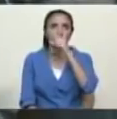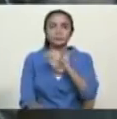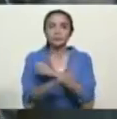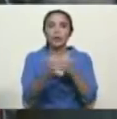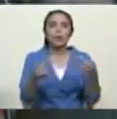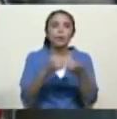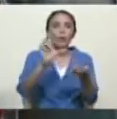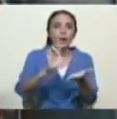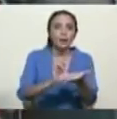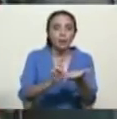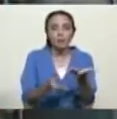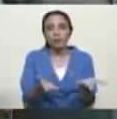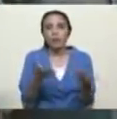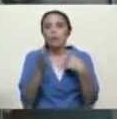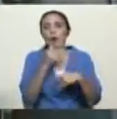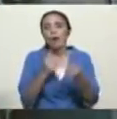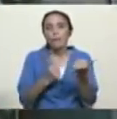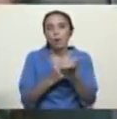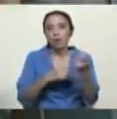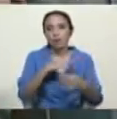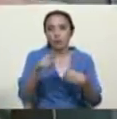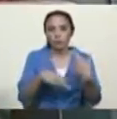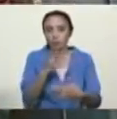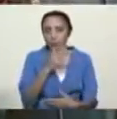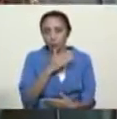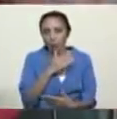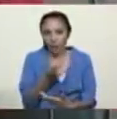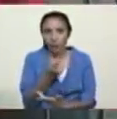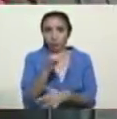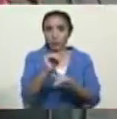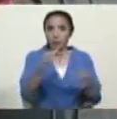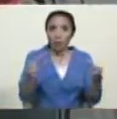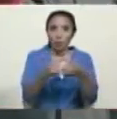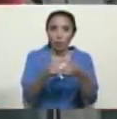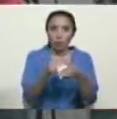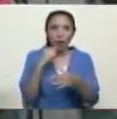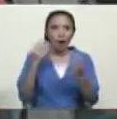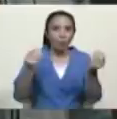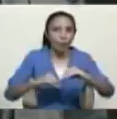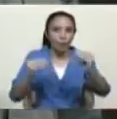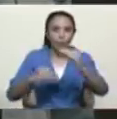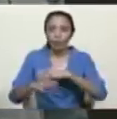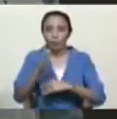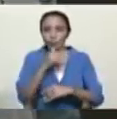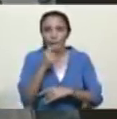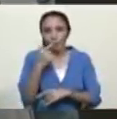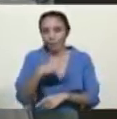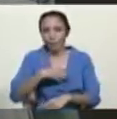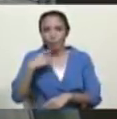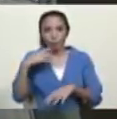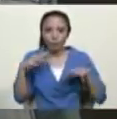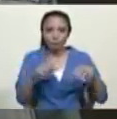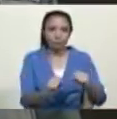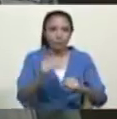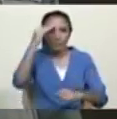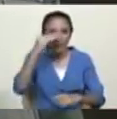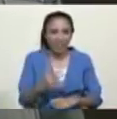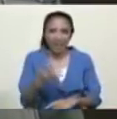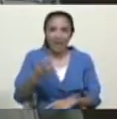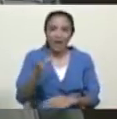bolivariana, en ese mismo grupo no hubo consenso para aplicar una intervención militar sobre